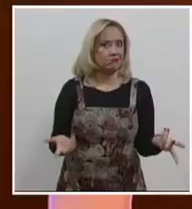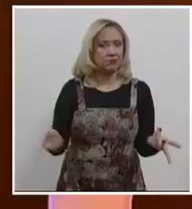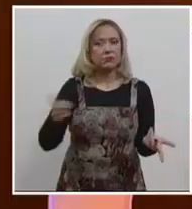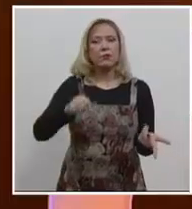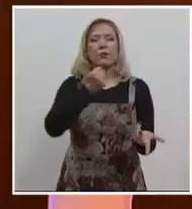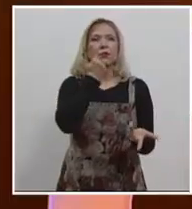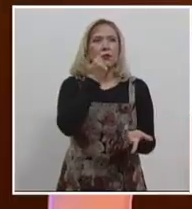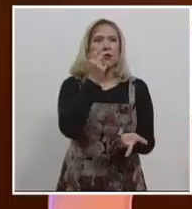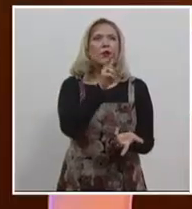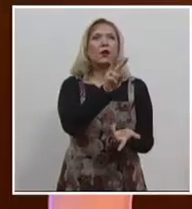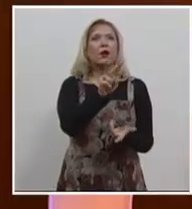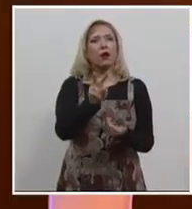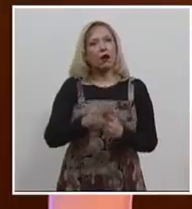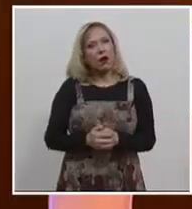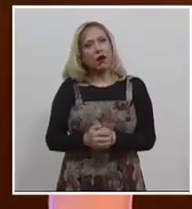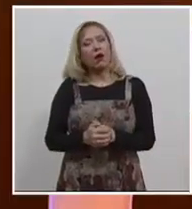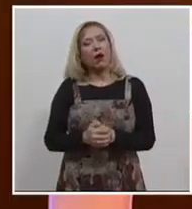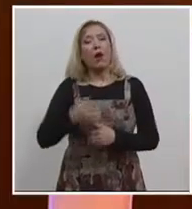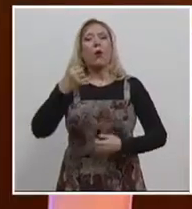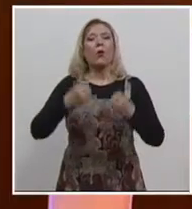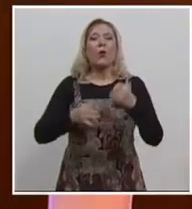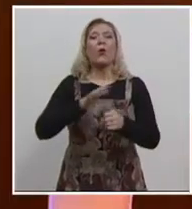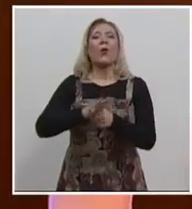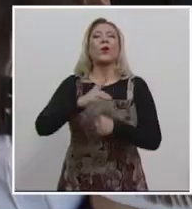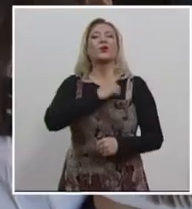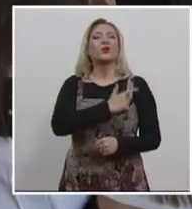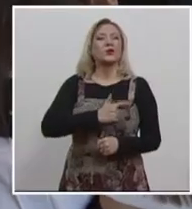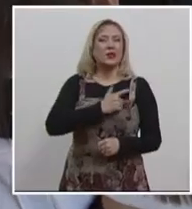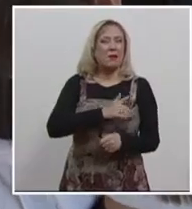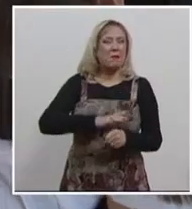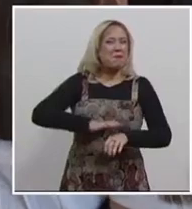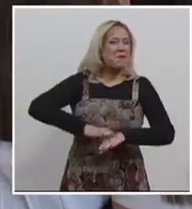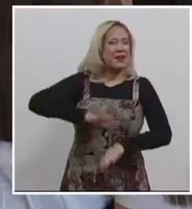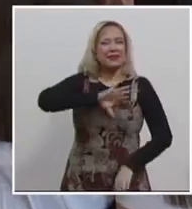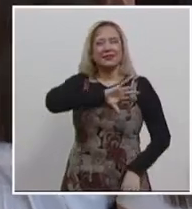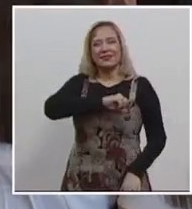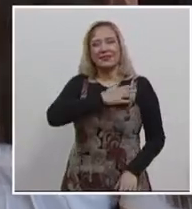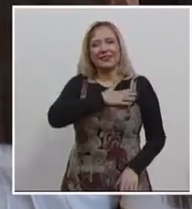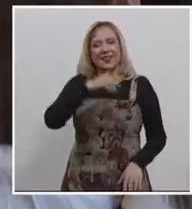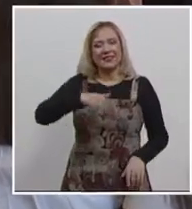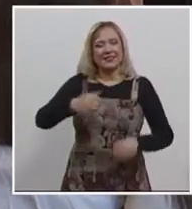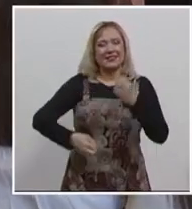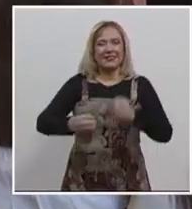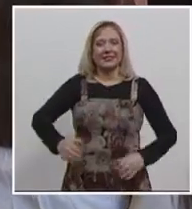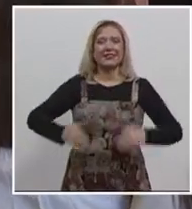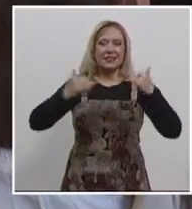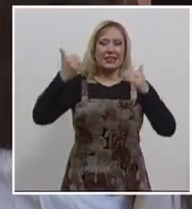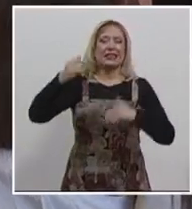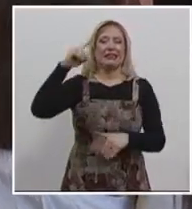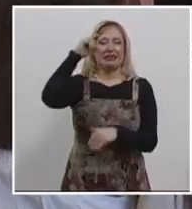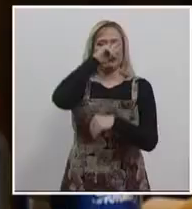constitucionales hablaron de lo que más disfrutan en el Alto Tribunal de México y lo más complejo que enfrentan